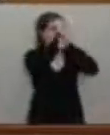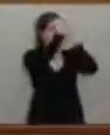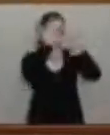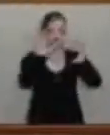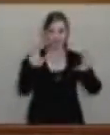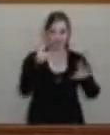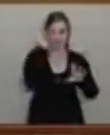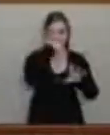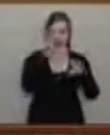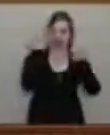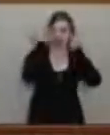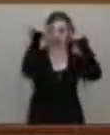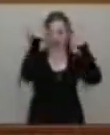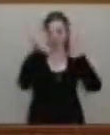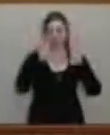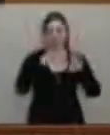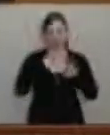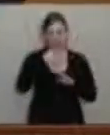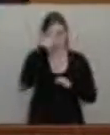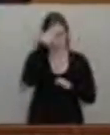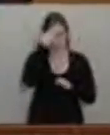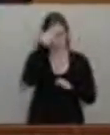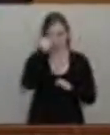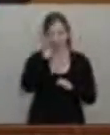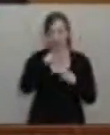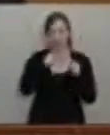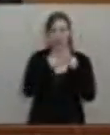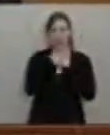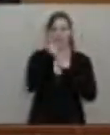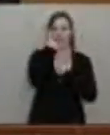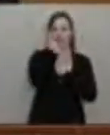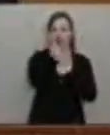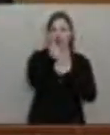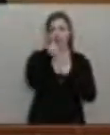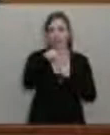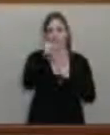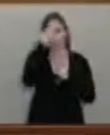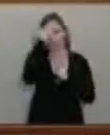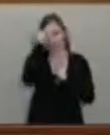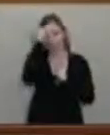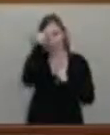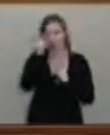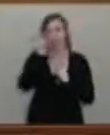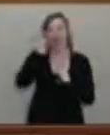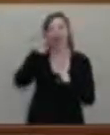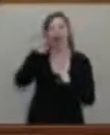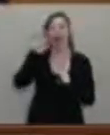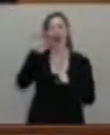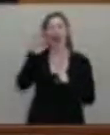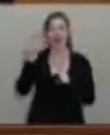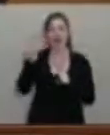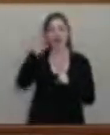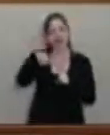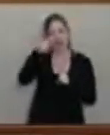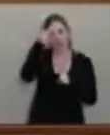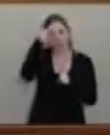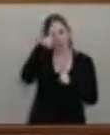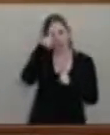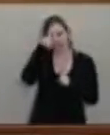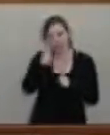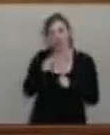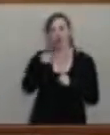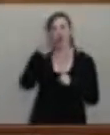en la memoria Venturo 21, yo tengo en la memoria Alas Aluminium, yo tengo en la memoria Diasa, yo tengo